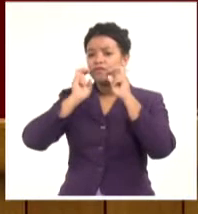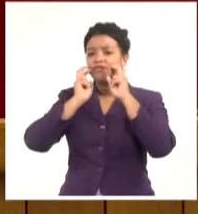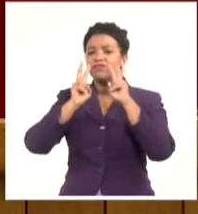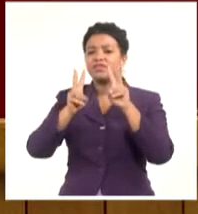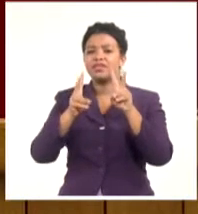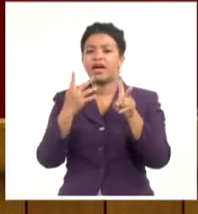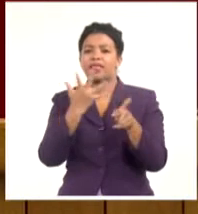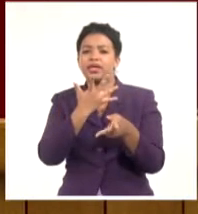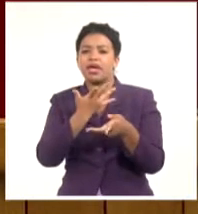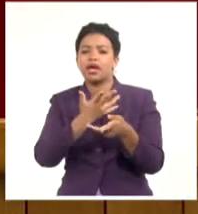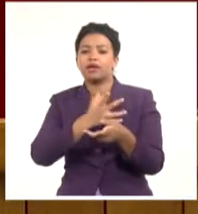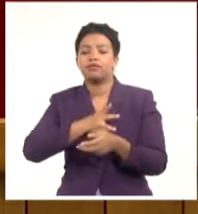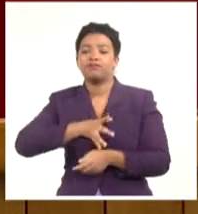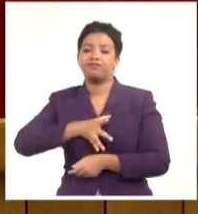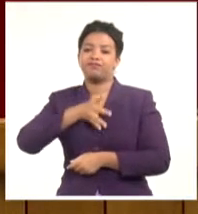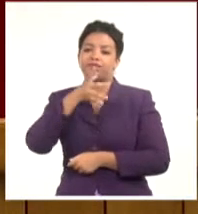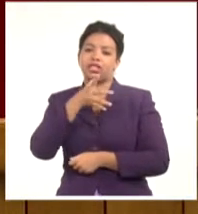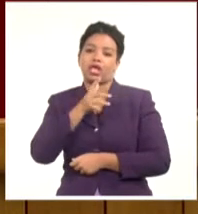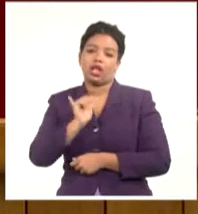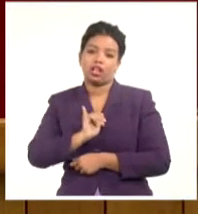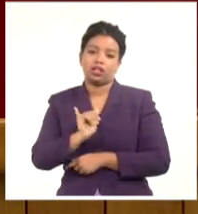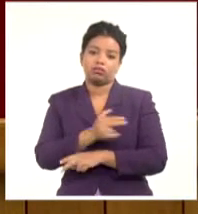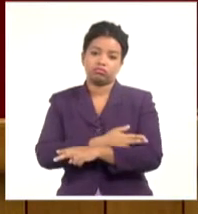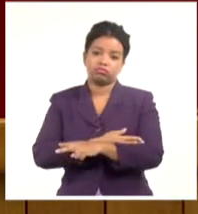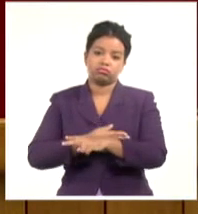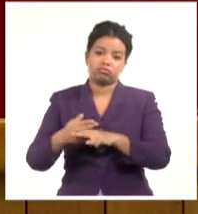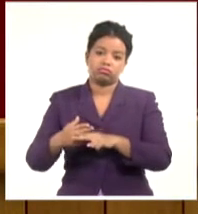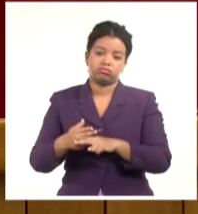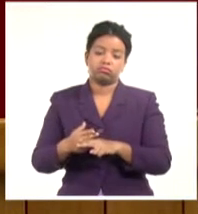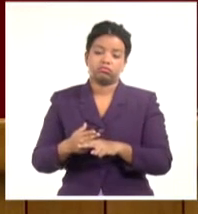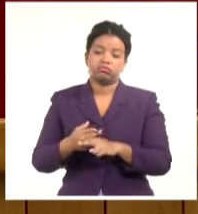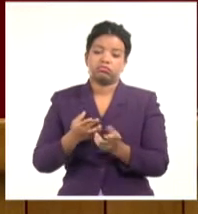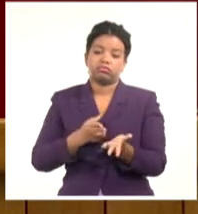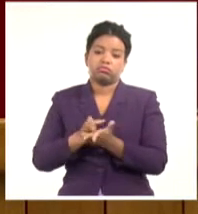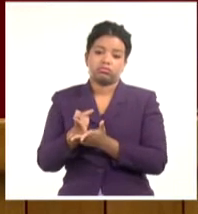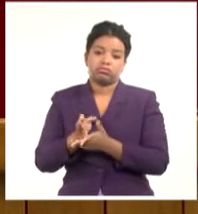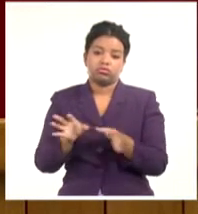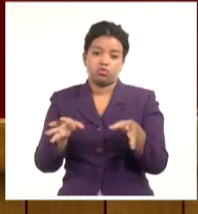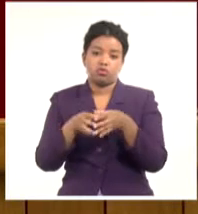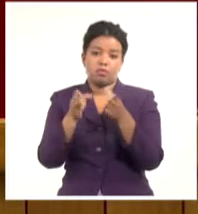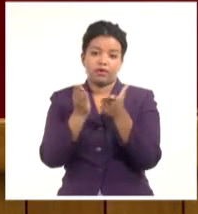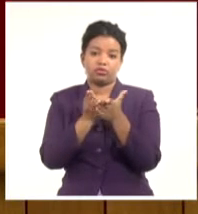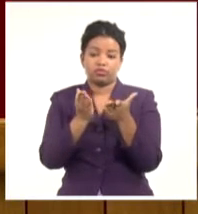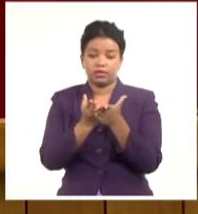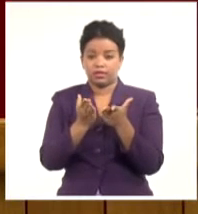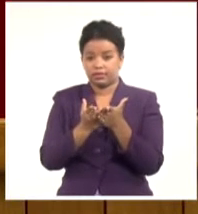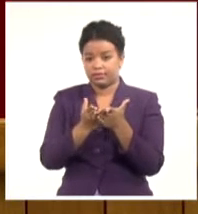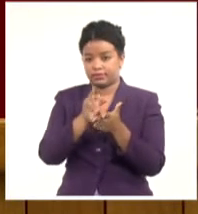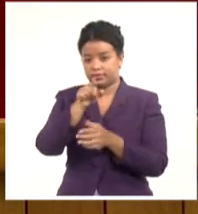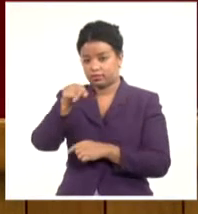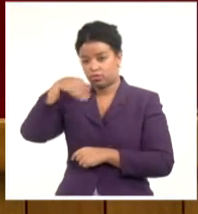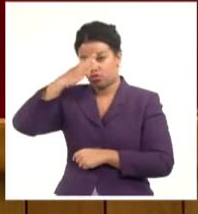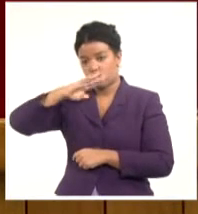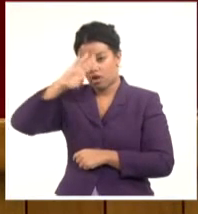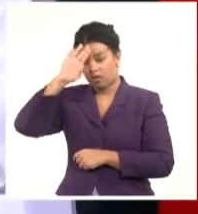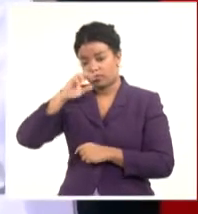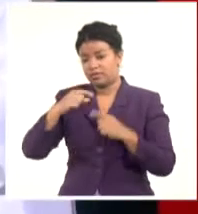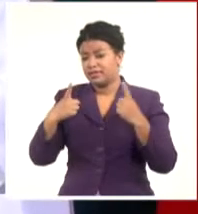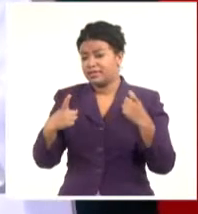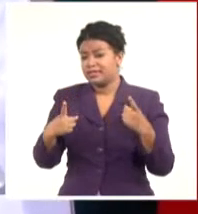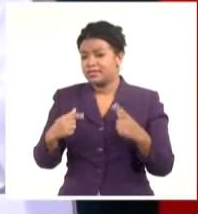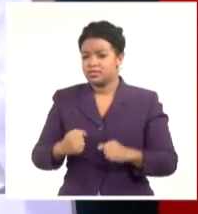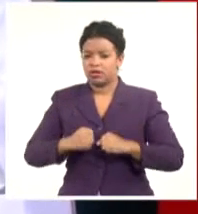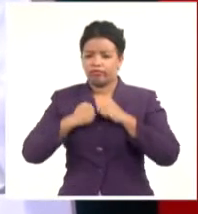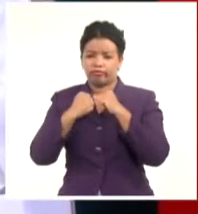comandante en jefe Fidel Castro y la evolución del movimiento estudiantil cubano. La necesidad de afianzar las plataformas